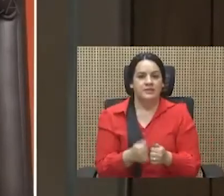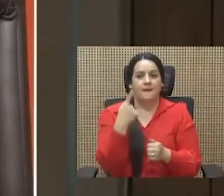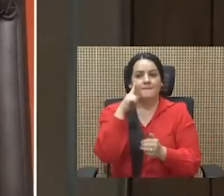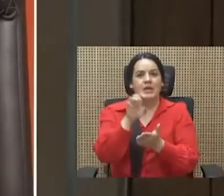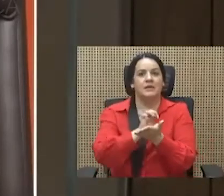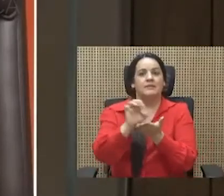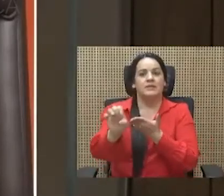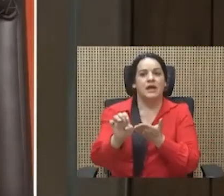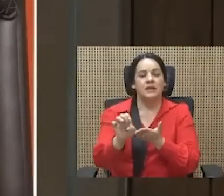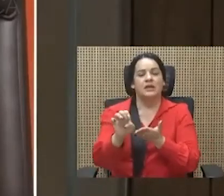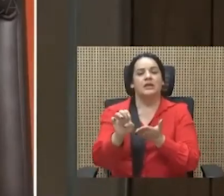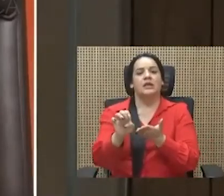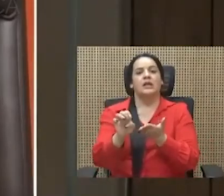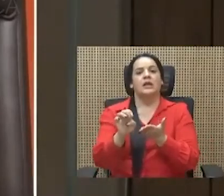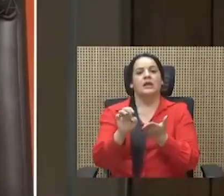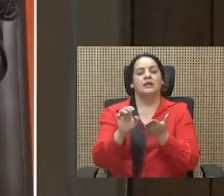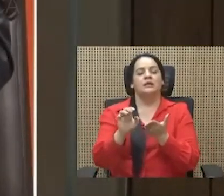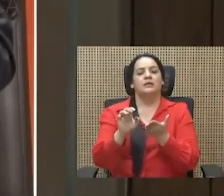jueguito